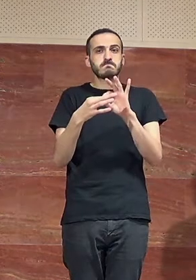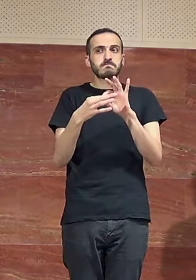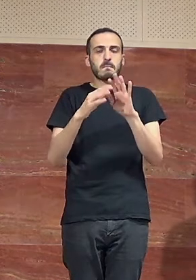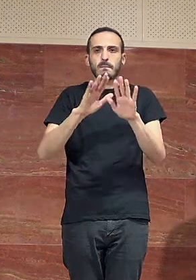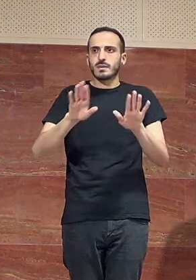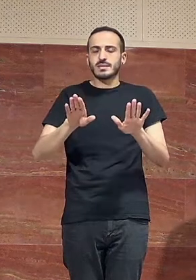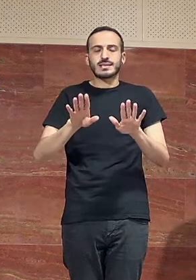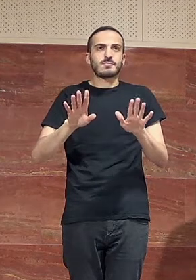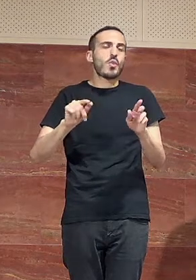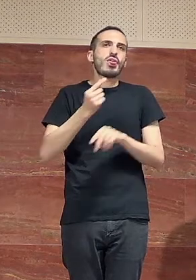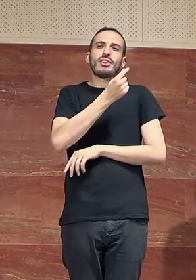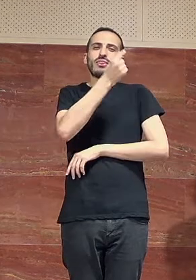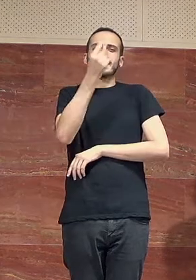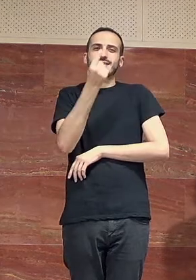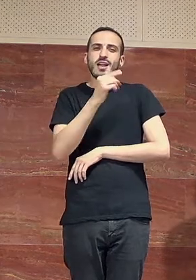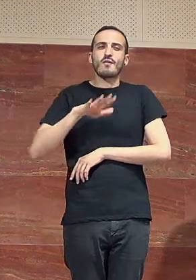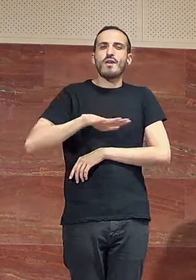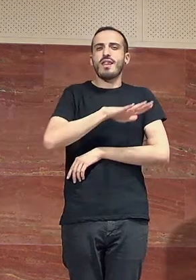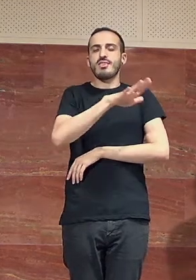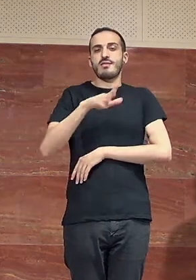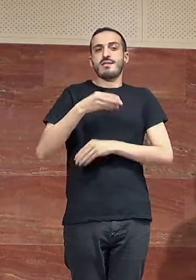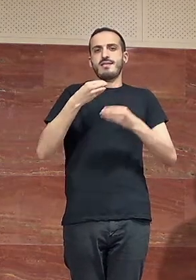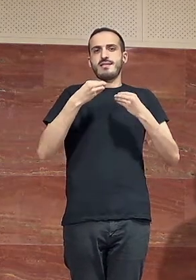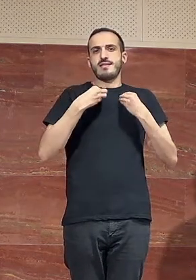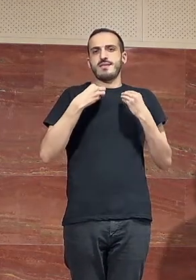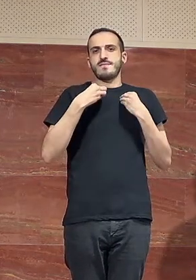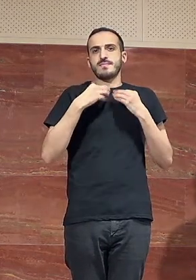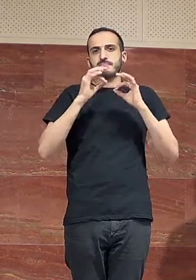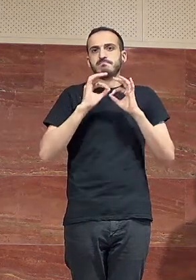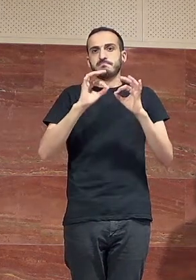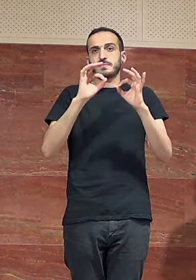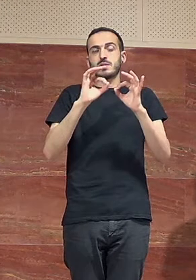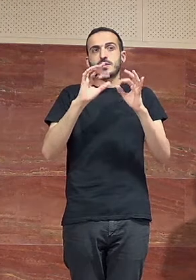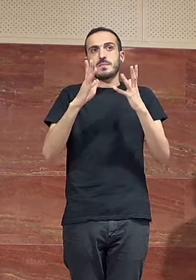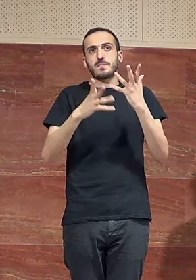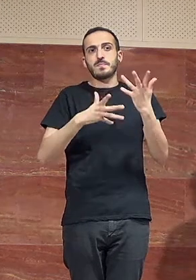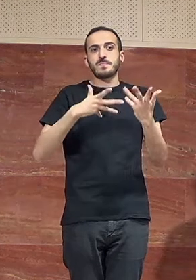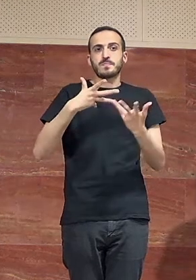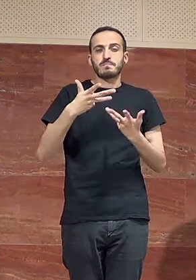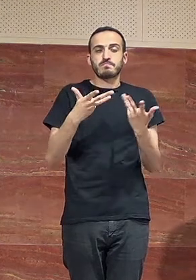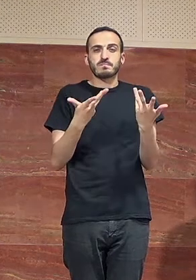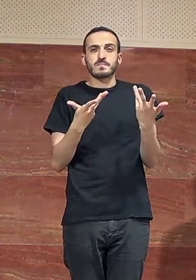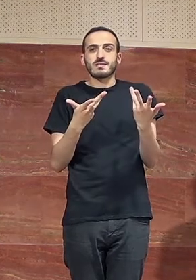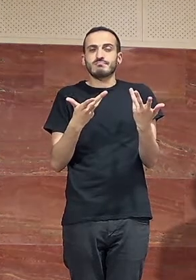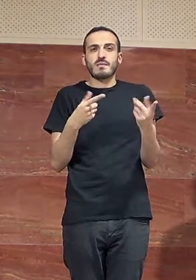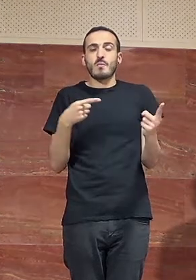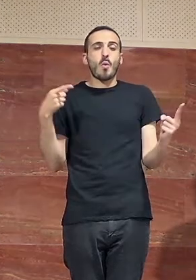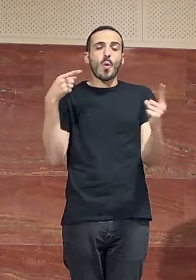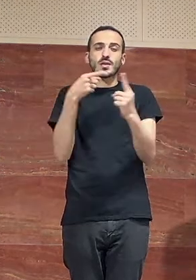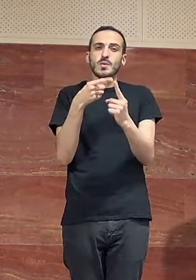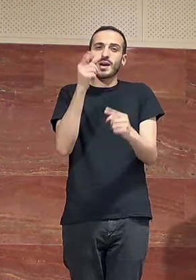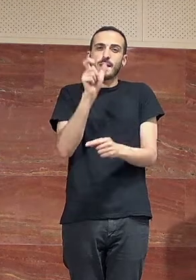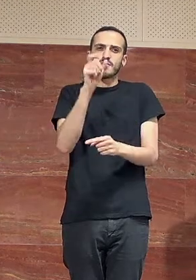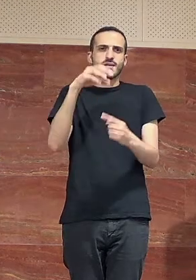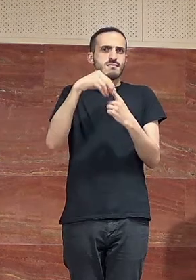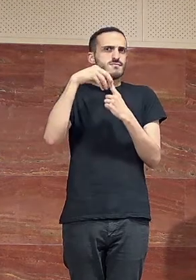incluso a diseñar el sitio donde vives y finalmente ser atendido también según sistemas de atención integral y centrados en la persona, que lo que tienen en cuenta